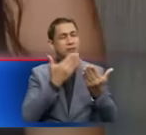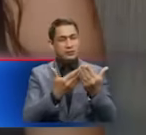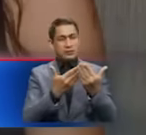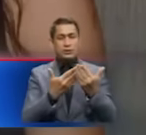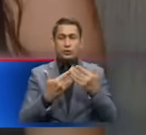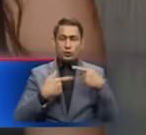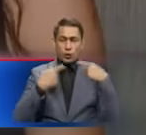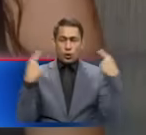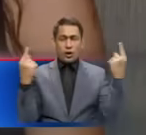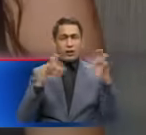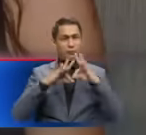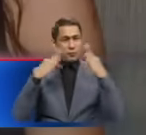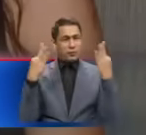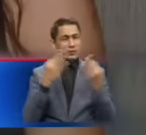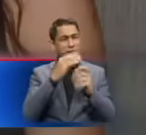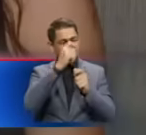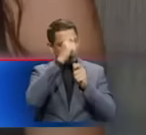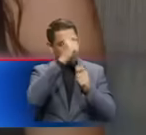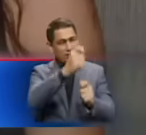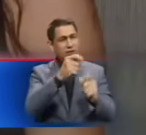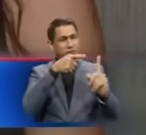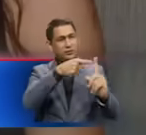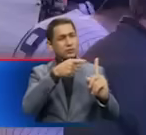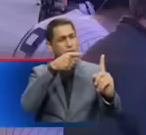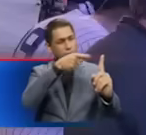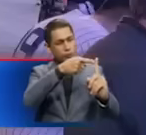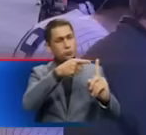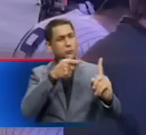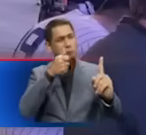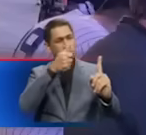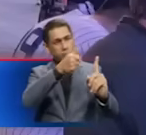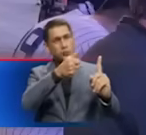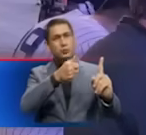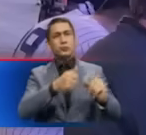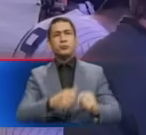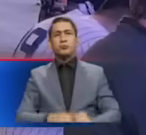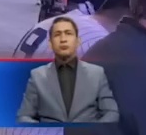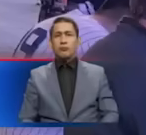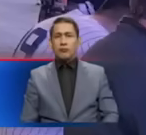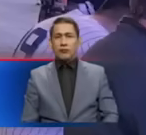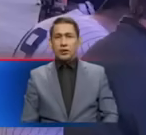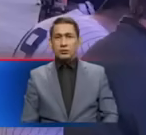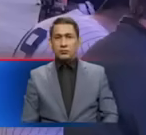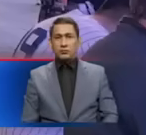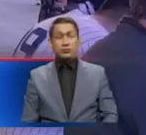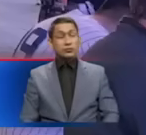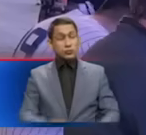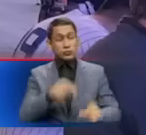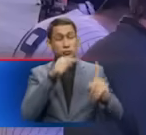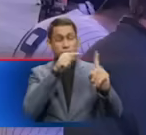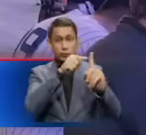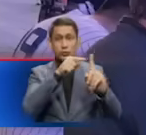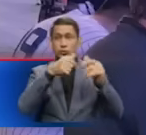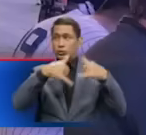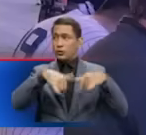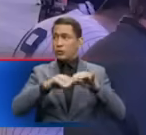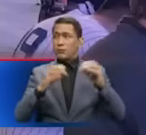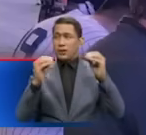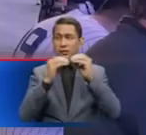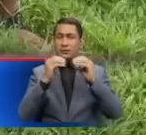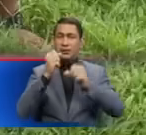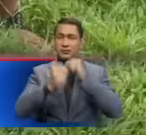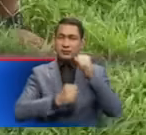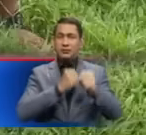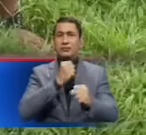logrado. Te mereces todo lo que tienes y que cumplas muchos años más. Estoy agradecida de poder celebrar